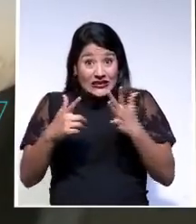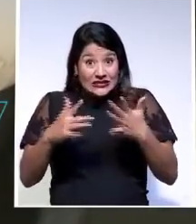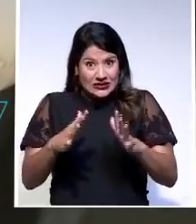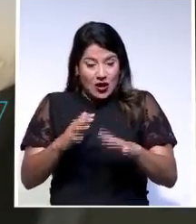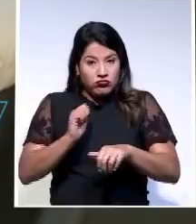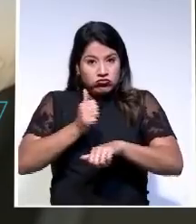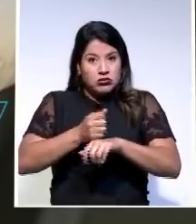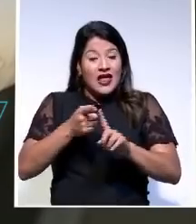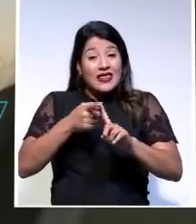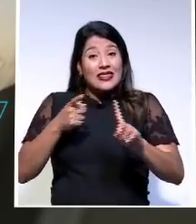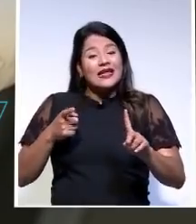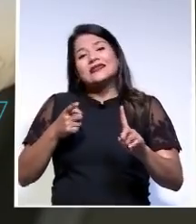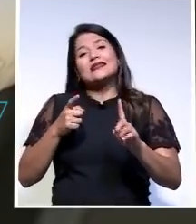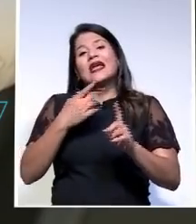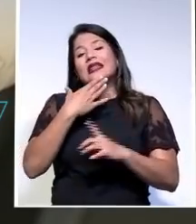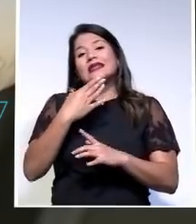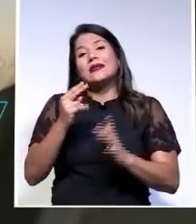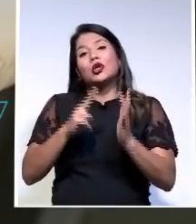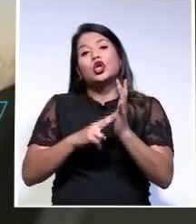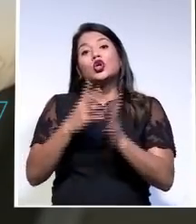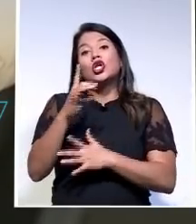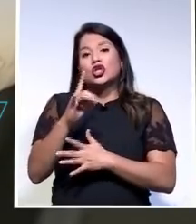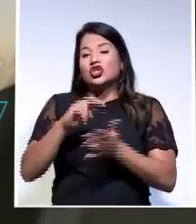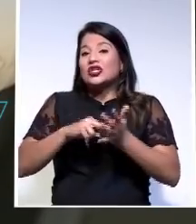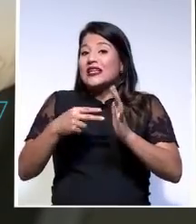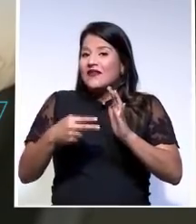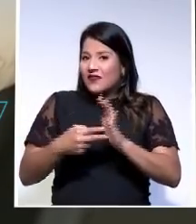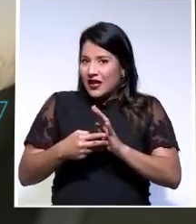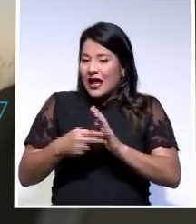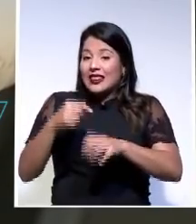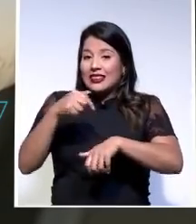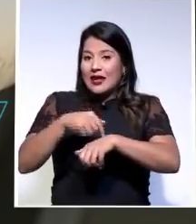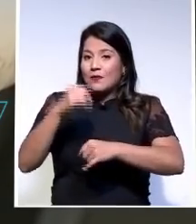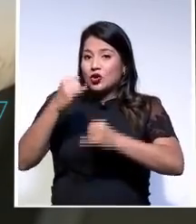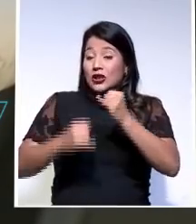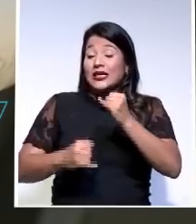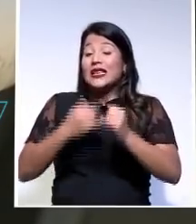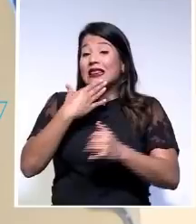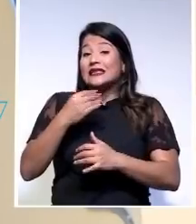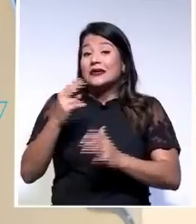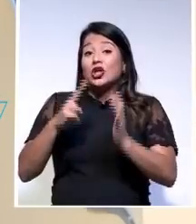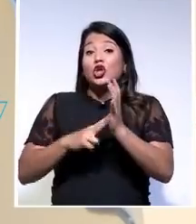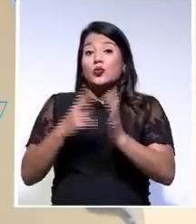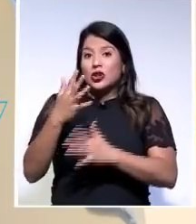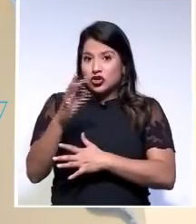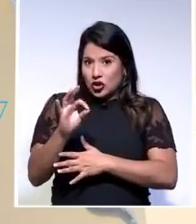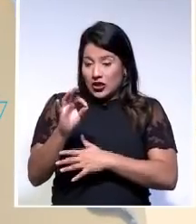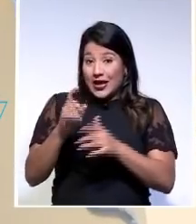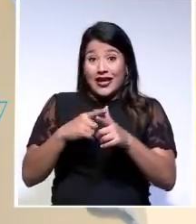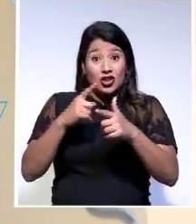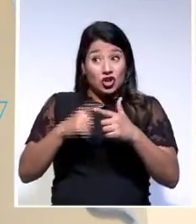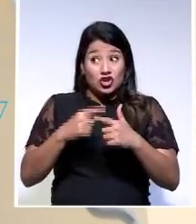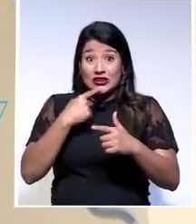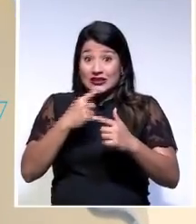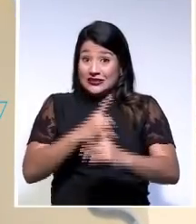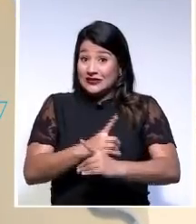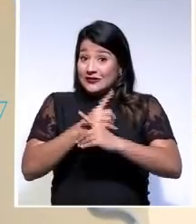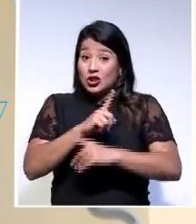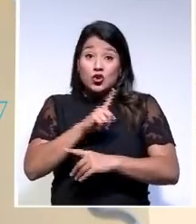2018, es decir, el transitorio se cumplía en diciembre del año 2019, por lo cual para la Defensoría no se está cumpliendo